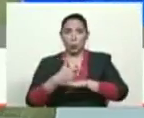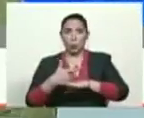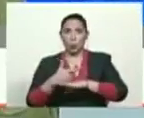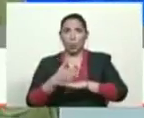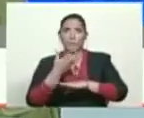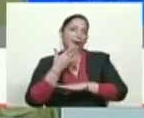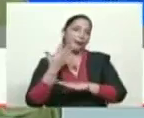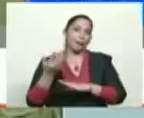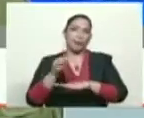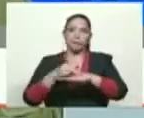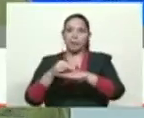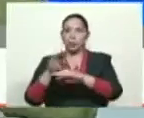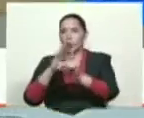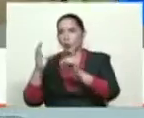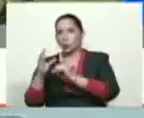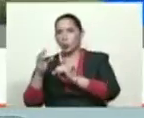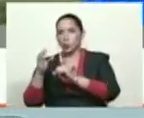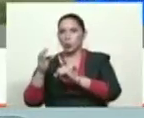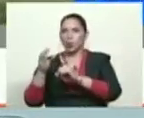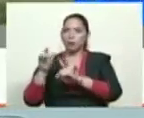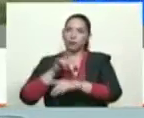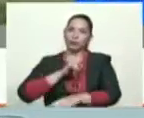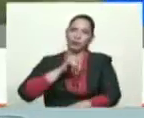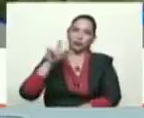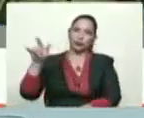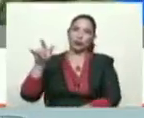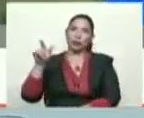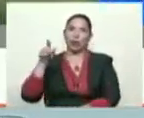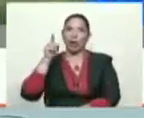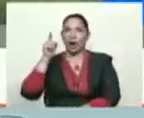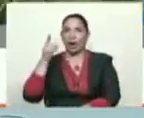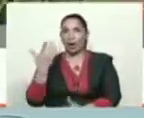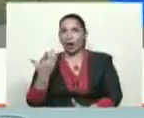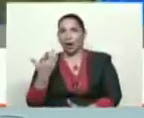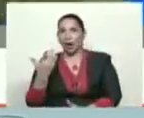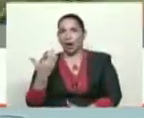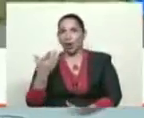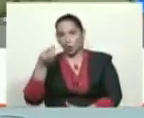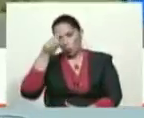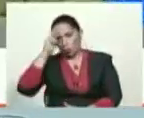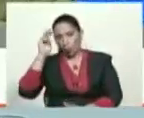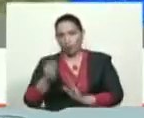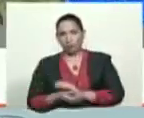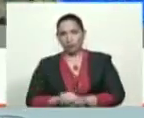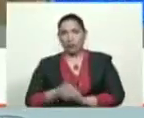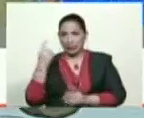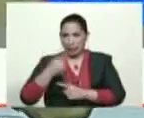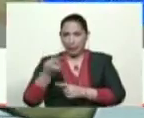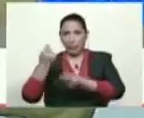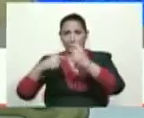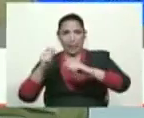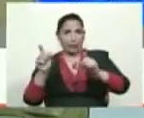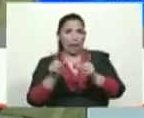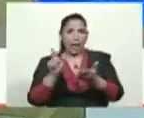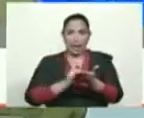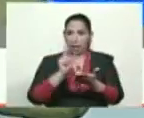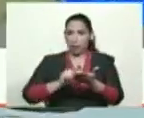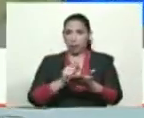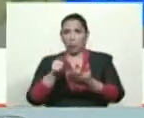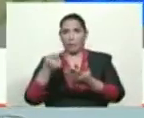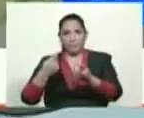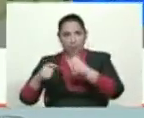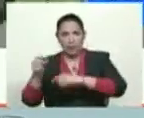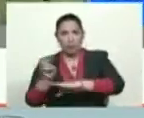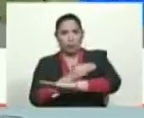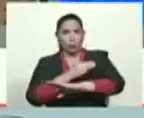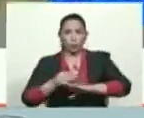teatro tienes que poner exposiciones de cuadros de libros venta de libros venta de música tienes